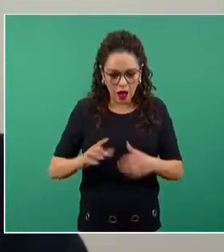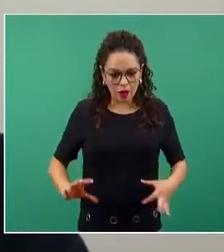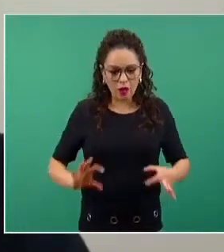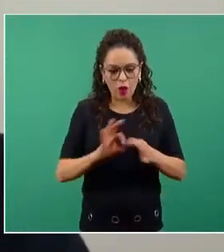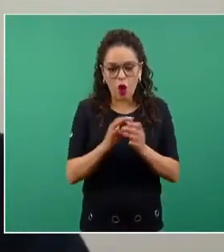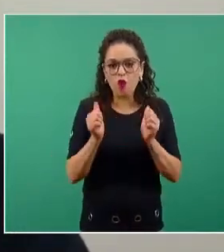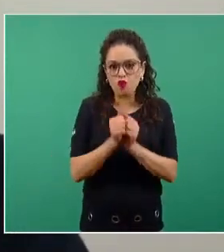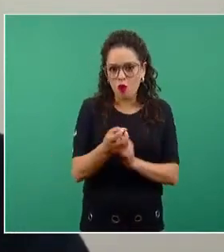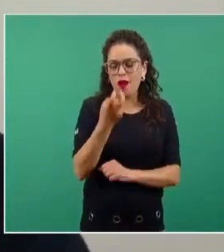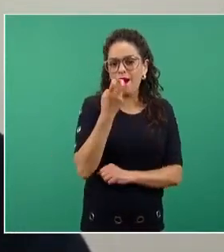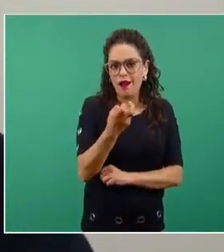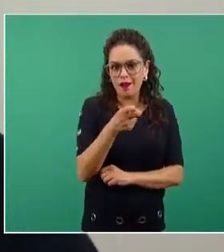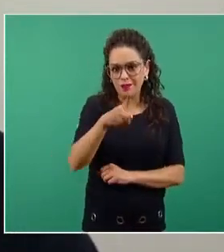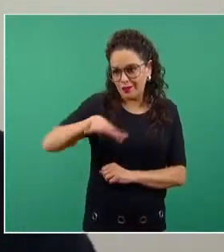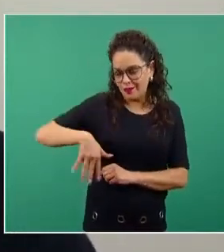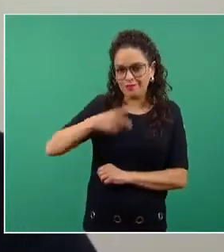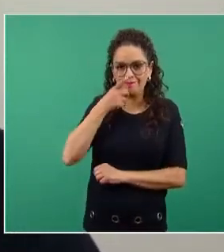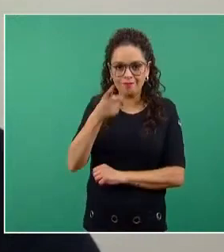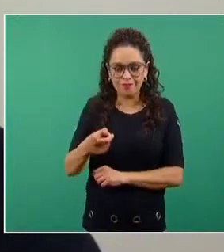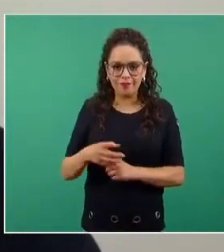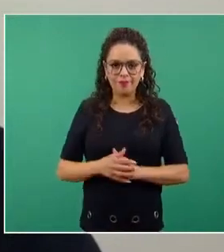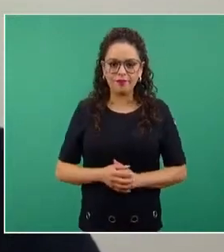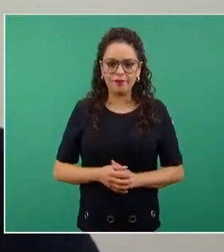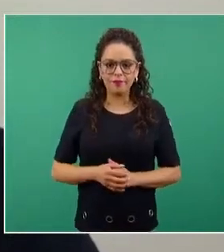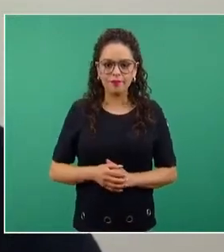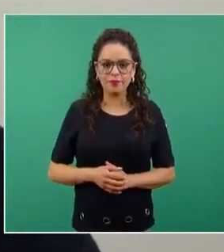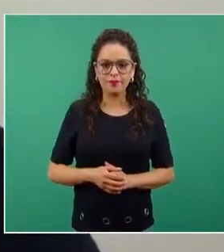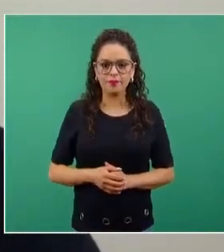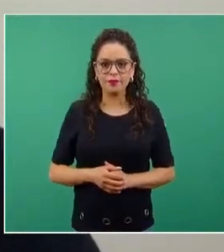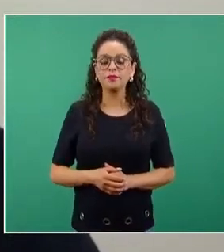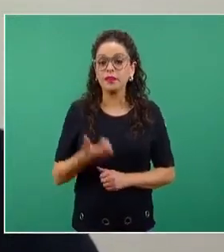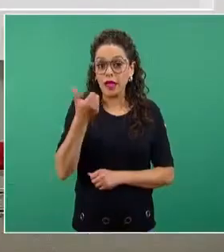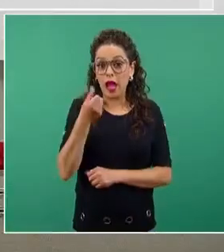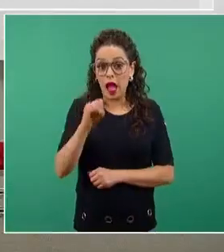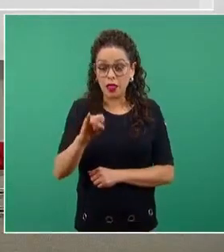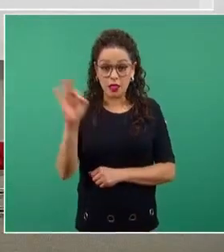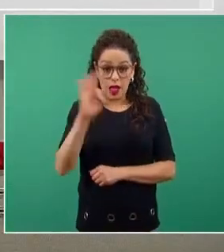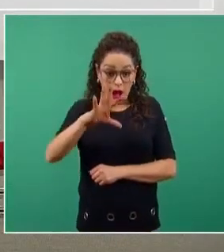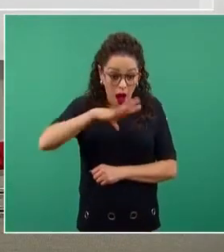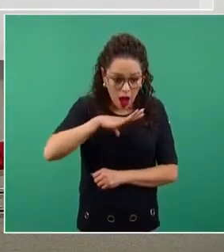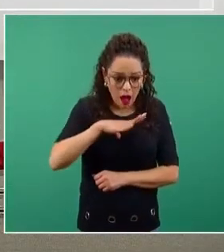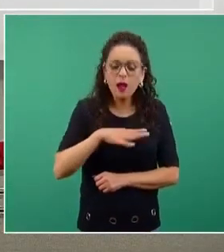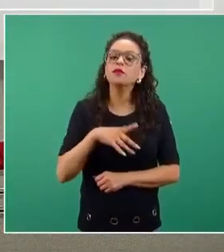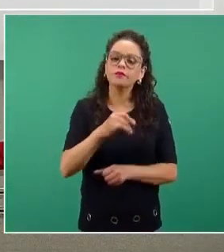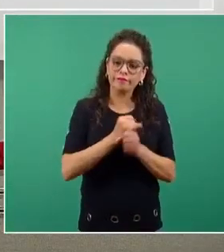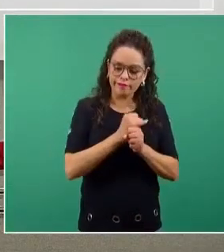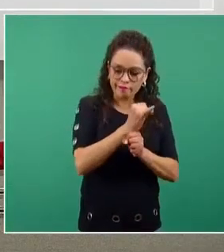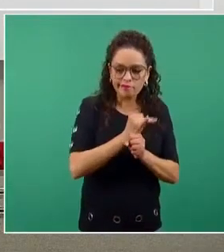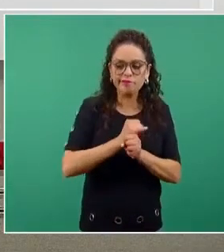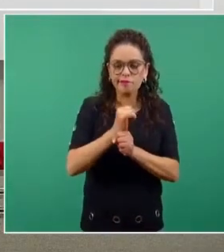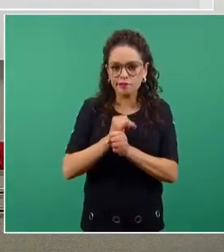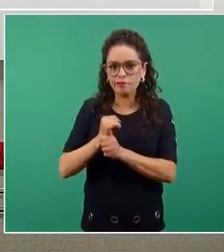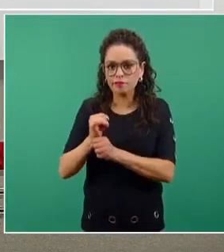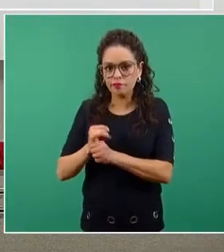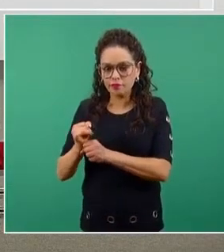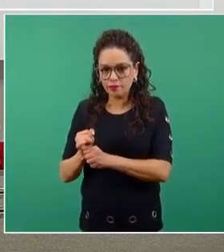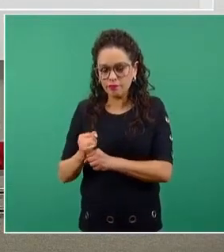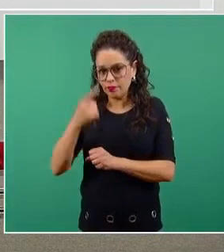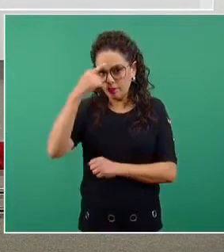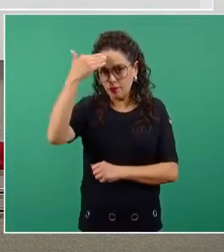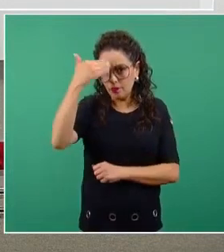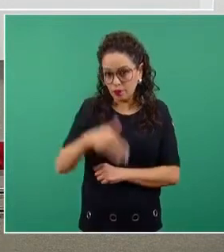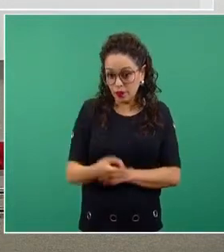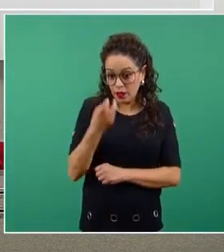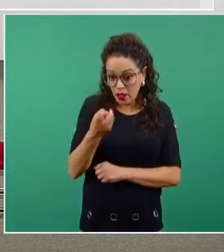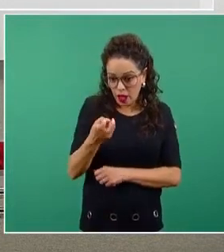estos eventos y entonces poder investigar si hay el antecedente de vacunación en relación a